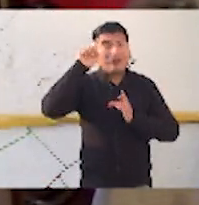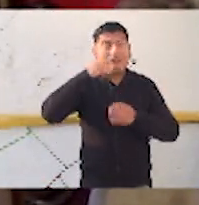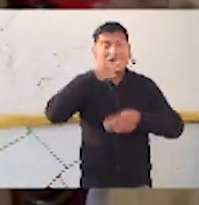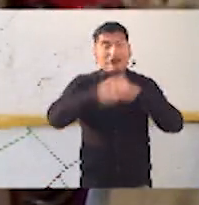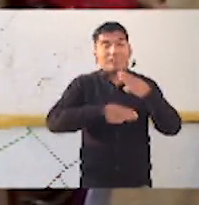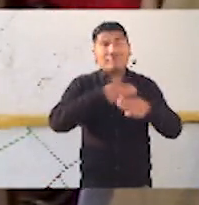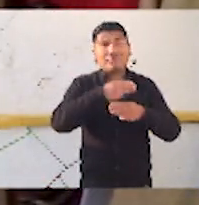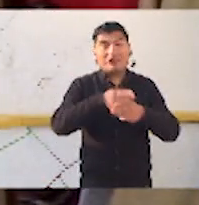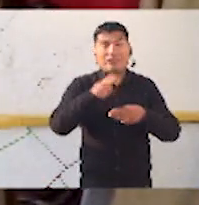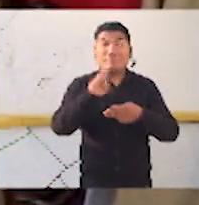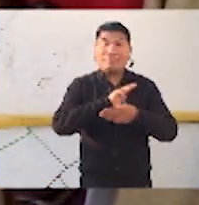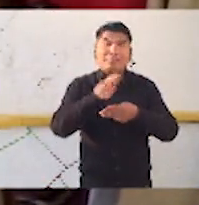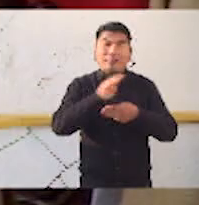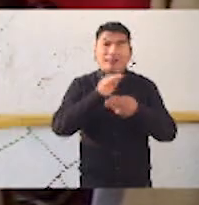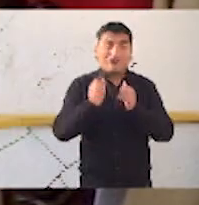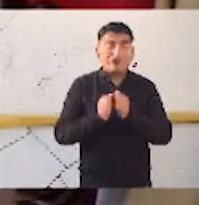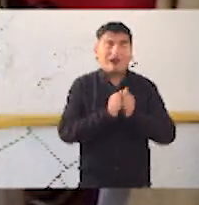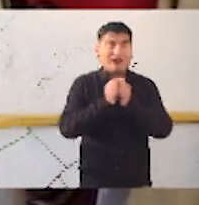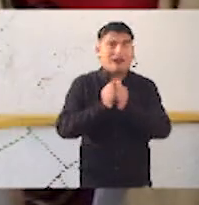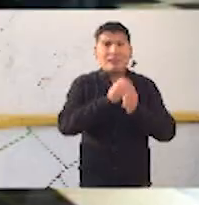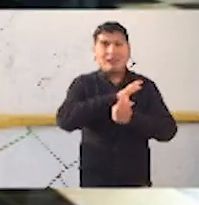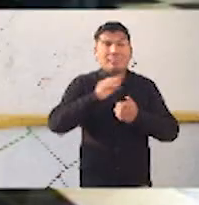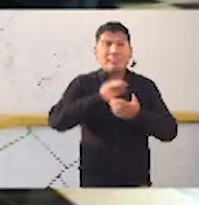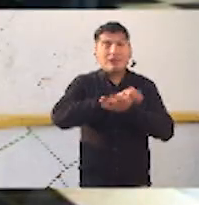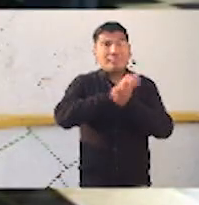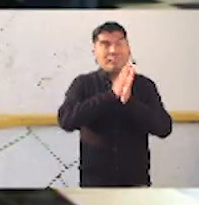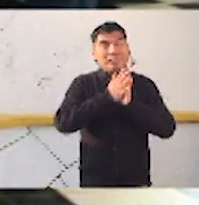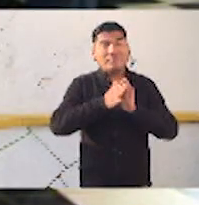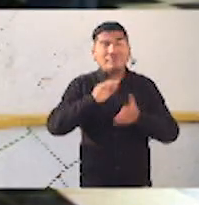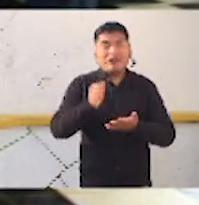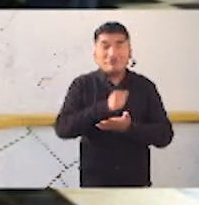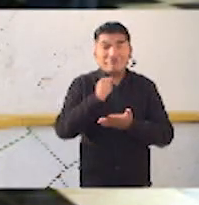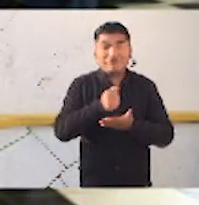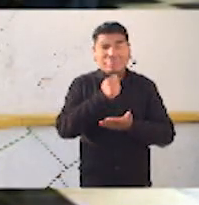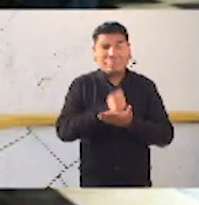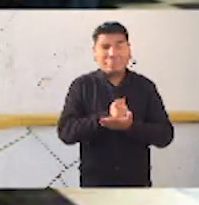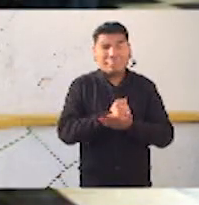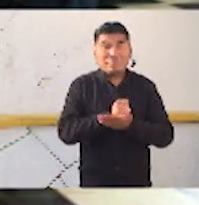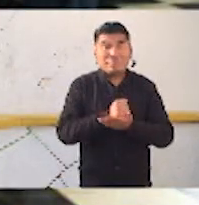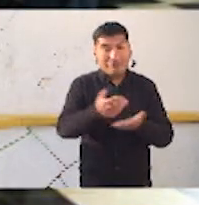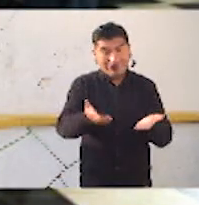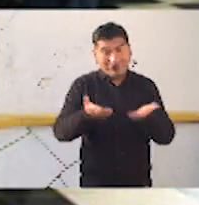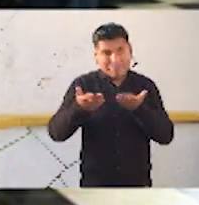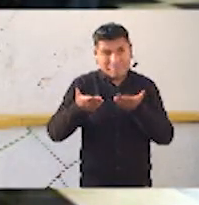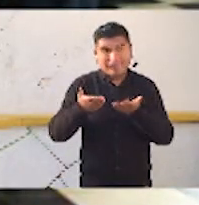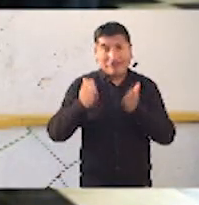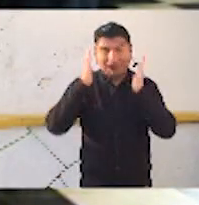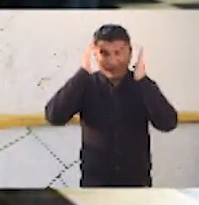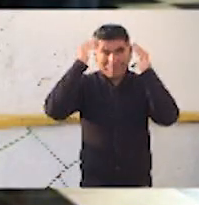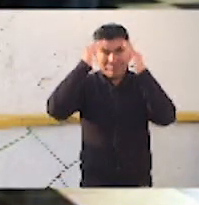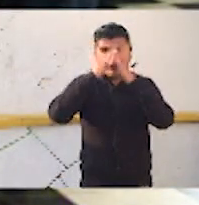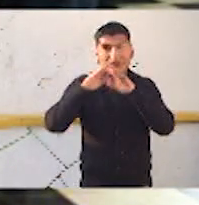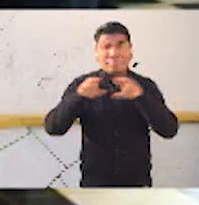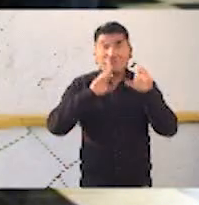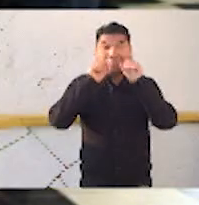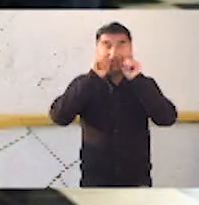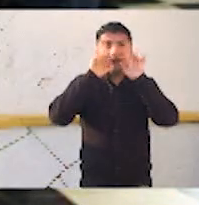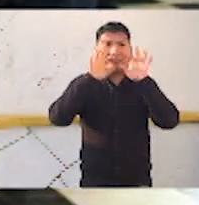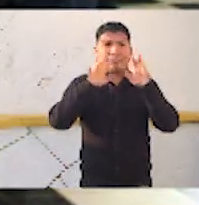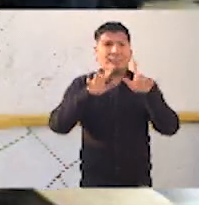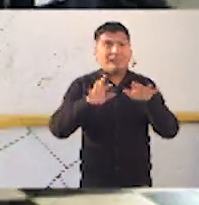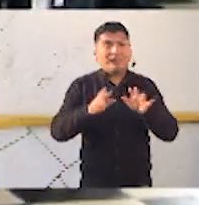mundo ministros de la unidad y de la paz. Amén. Invito a mis hermanos obispos que hagamos la